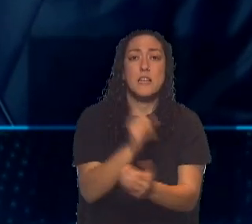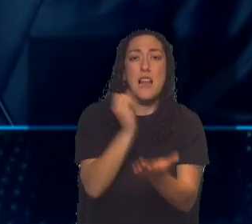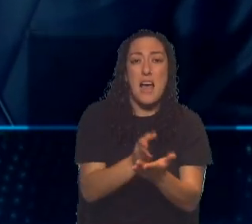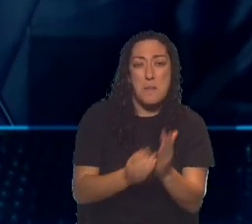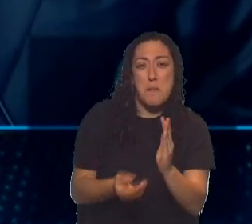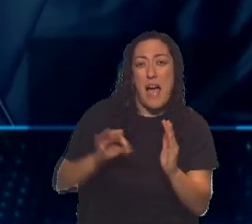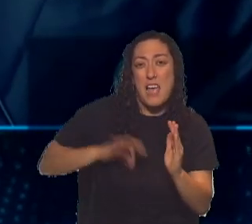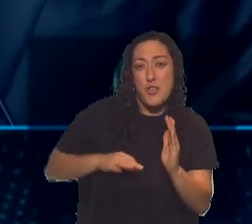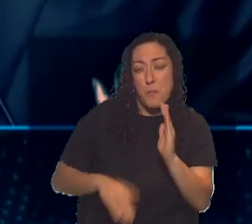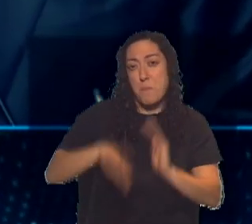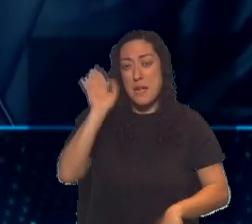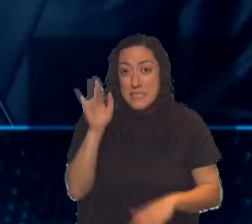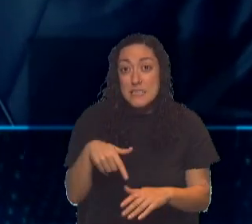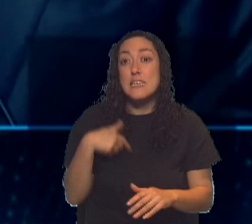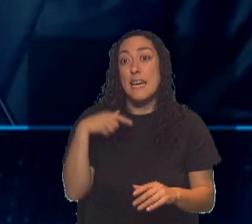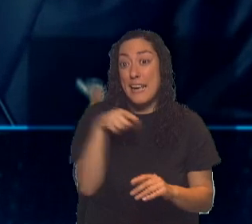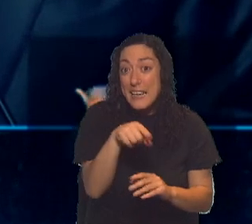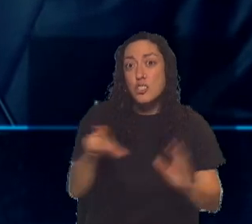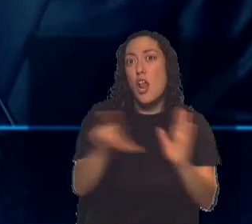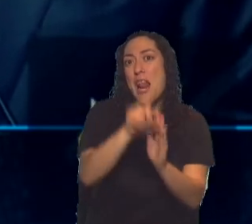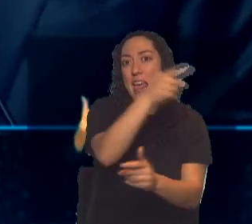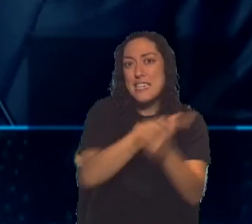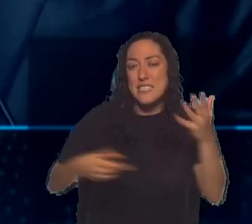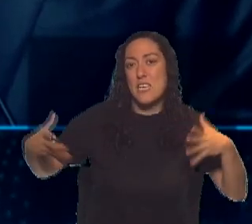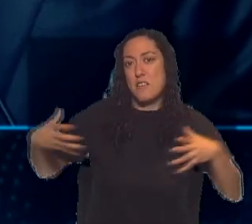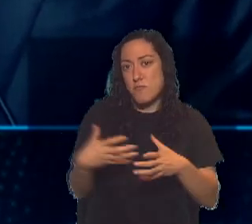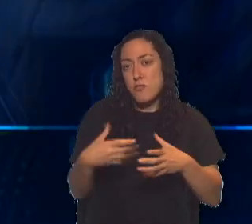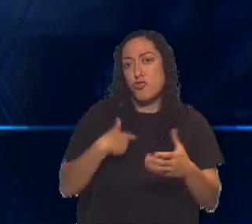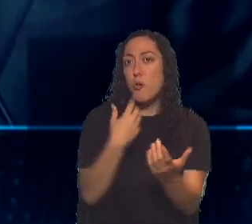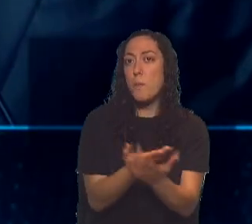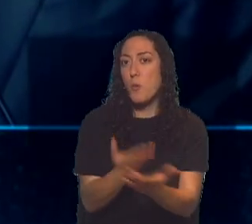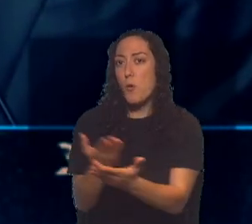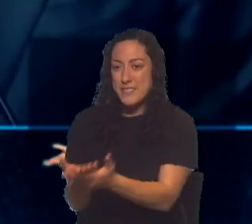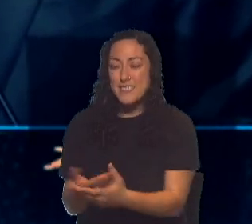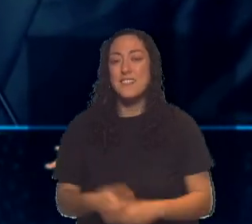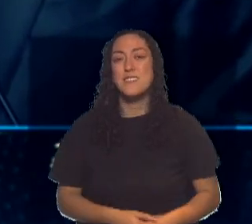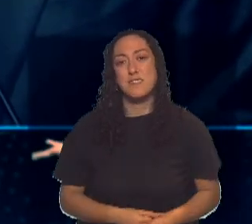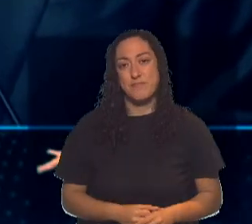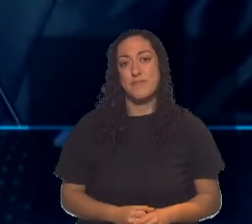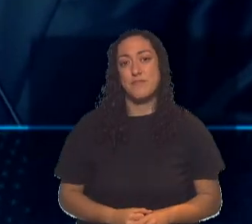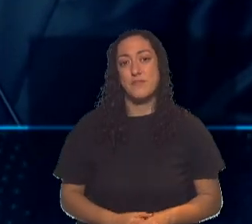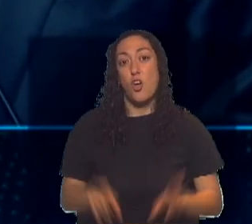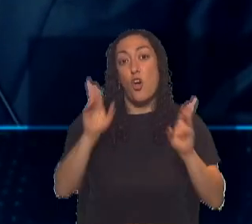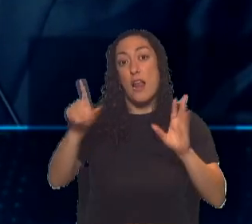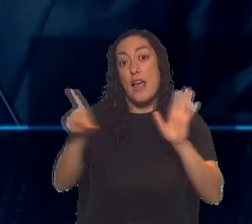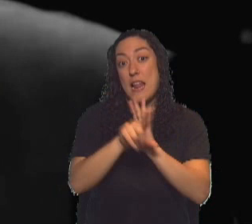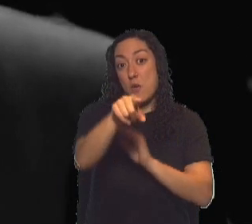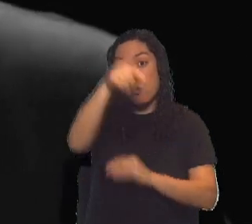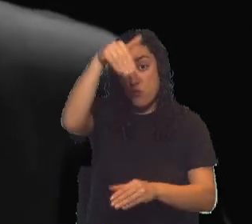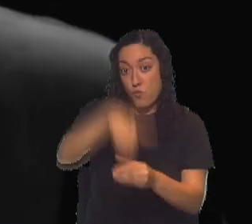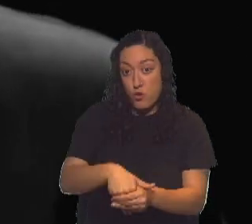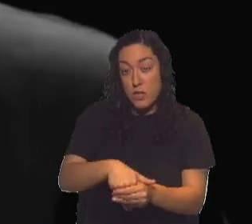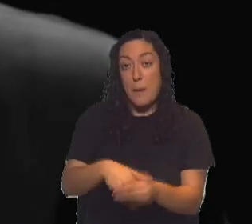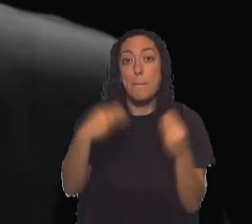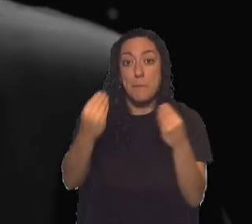de corrupción fue parte de las leyes del paquete de leyes que yo planteé sería bueno que votes la ley que